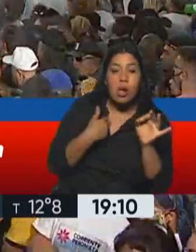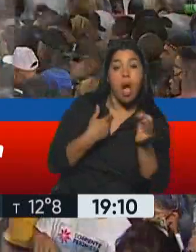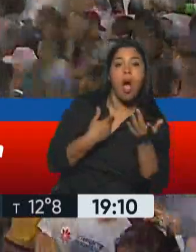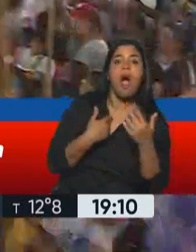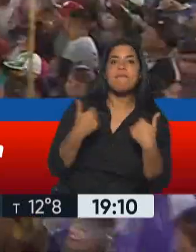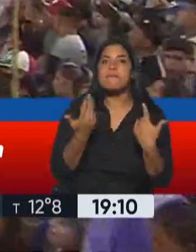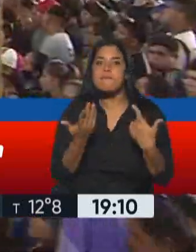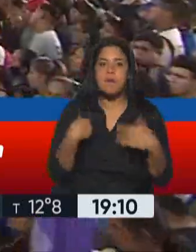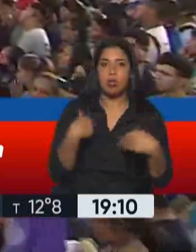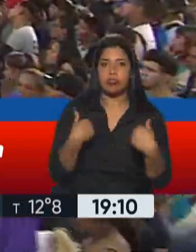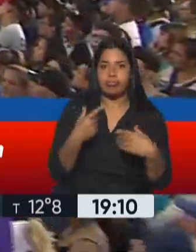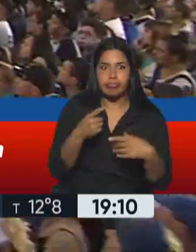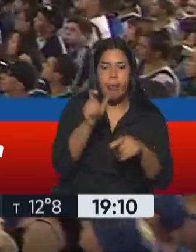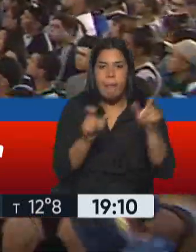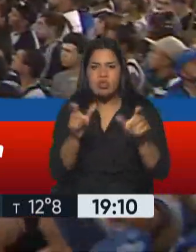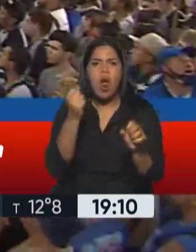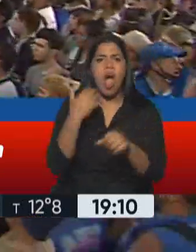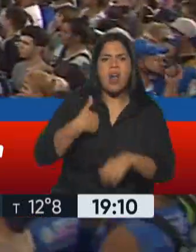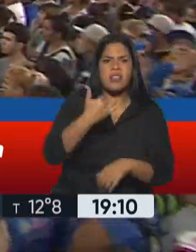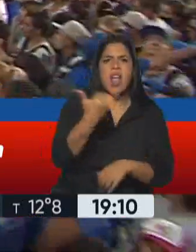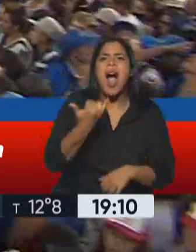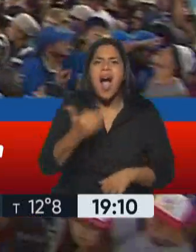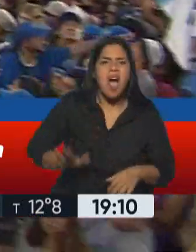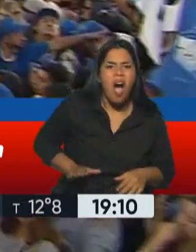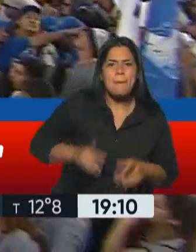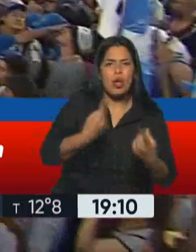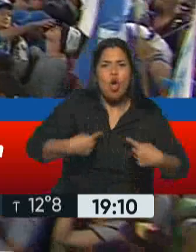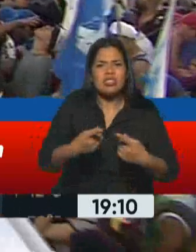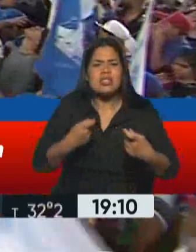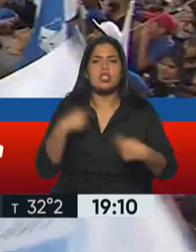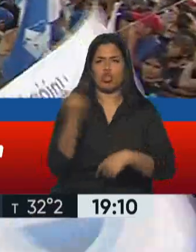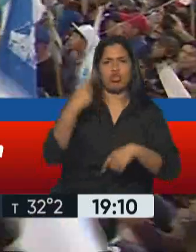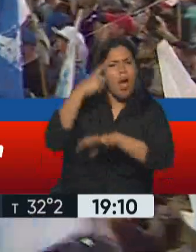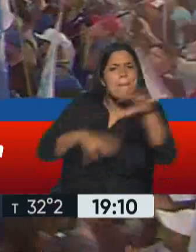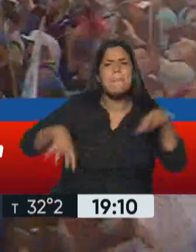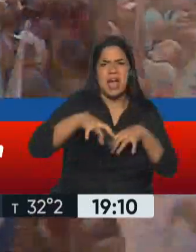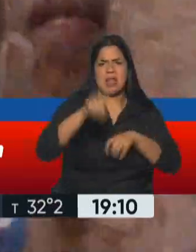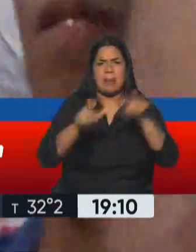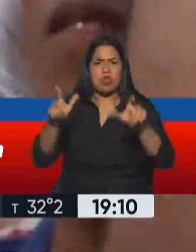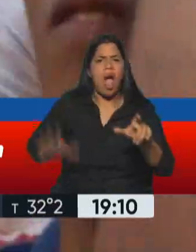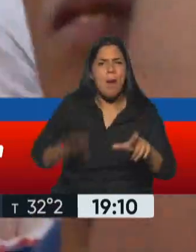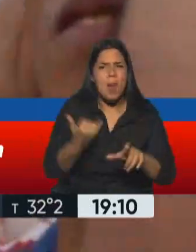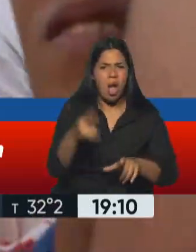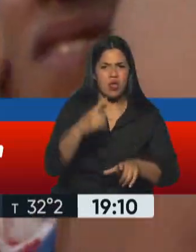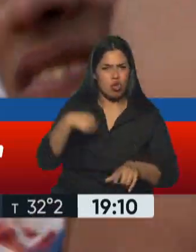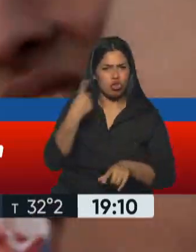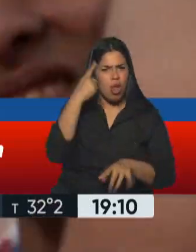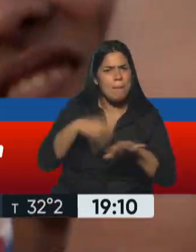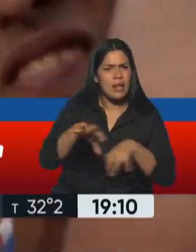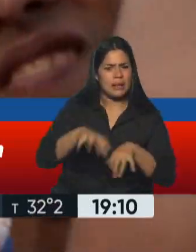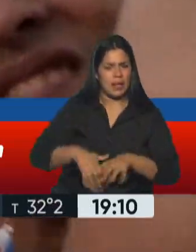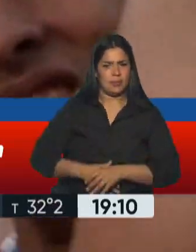los argentinos que tienen hambre, nosotros nos ponemos al lado de los argentinos y argentinas que tienen hambre.